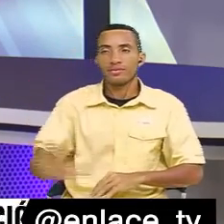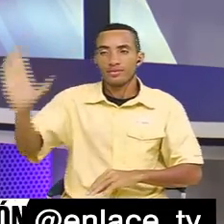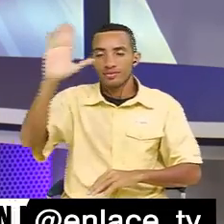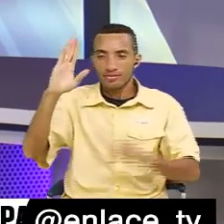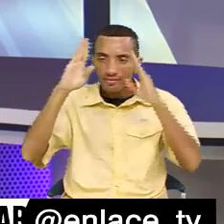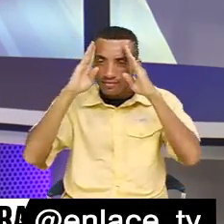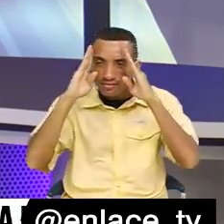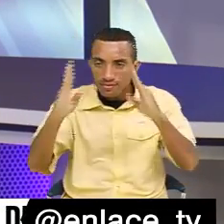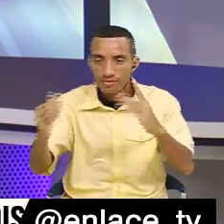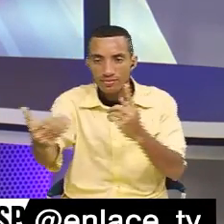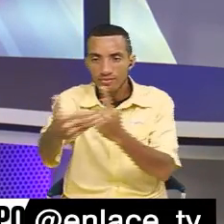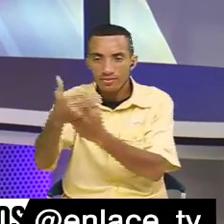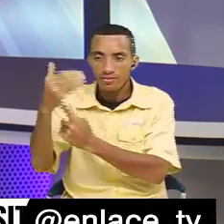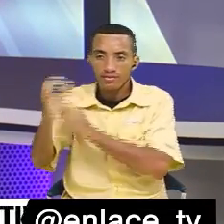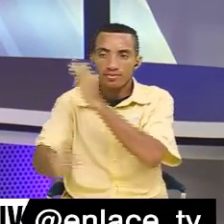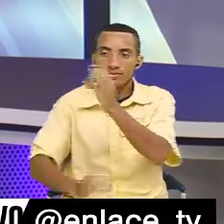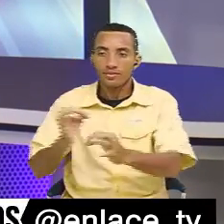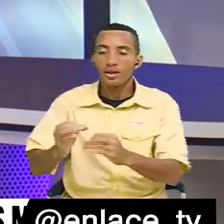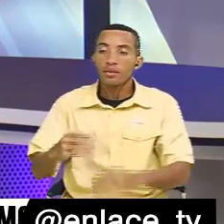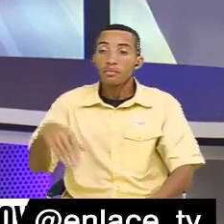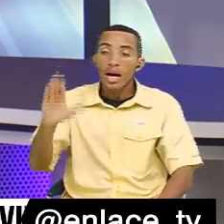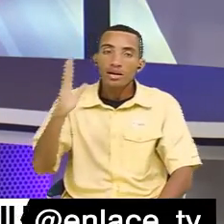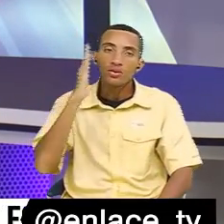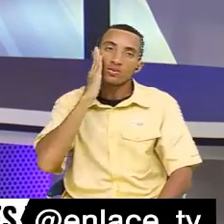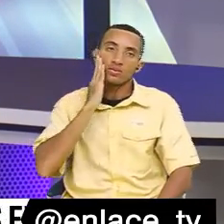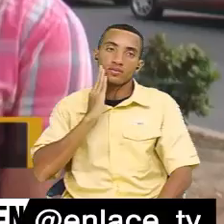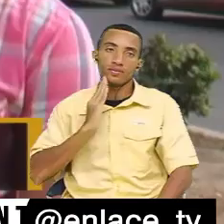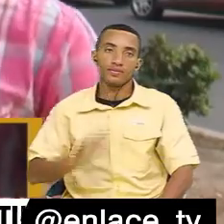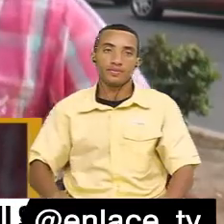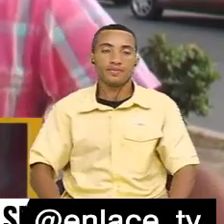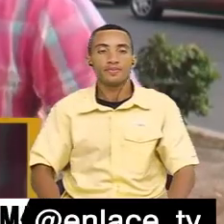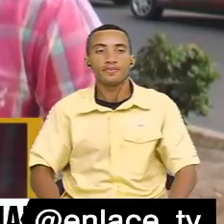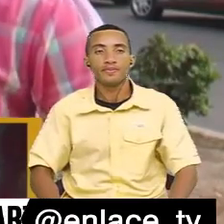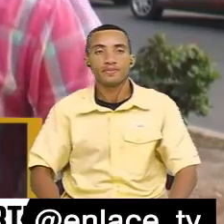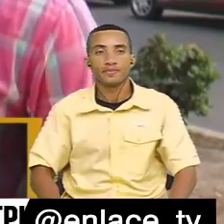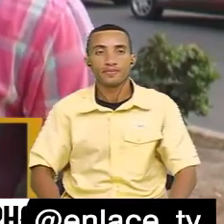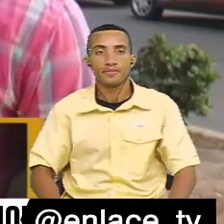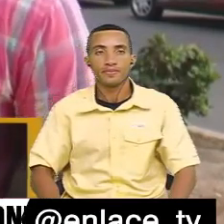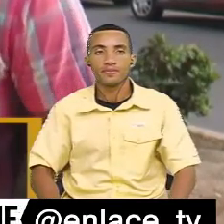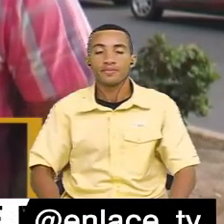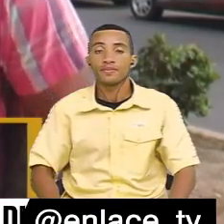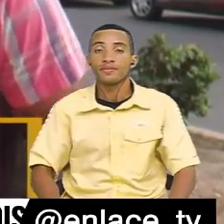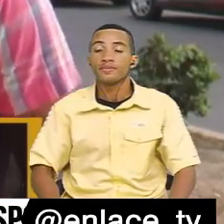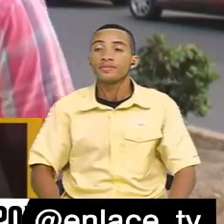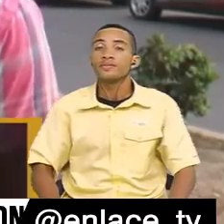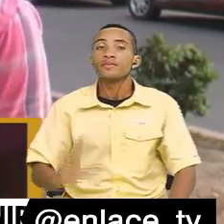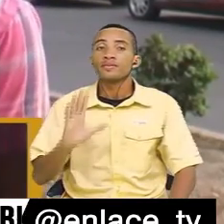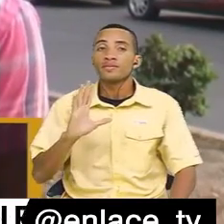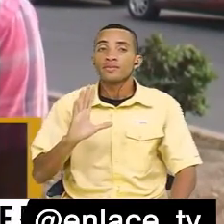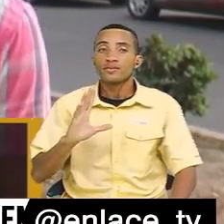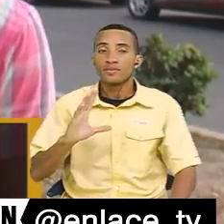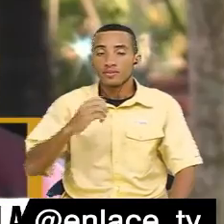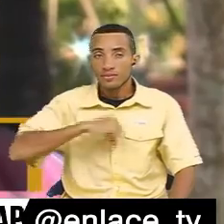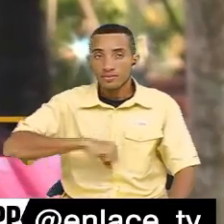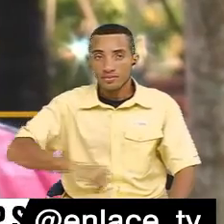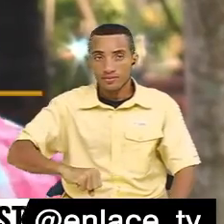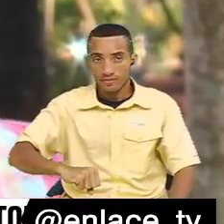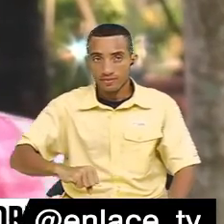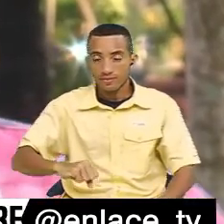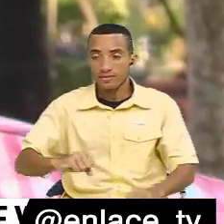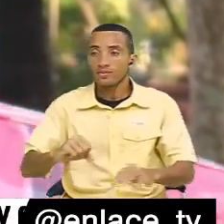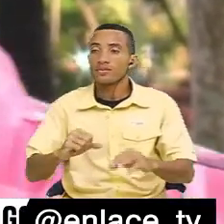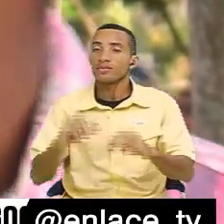población, especialmente de la juvenil. El espacio de defensores de derechos humanos ha hecho un llamado a las autoridades ante el aumento que,